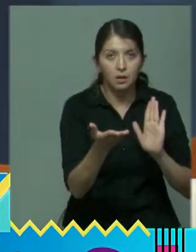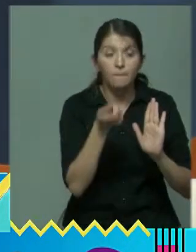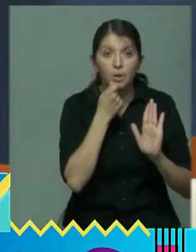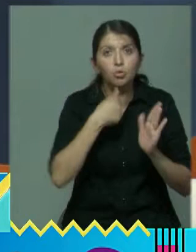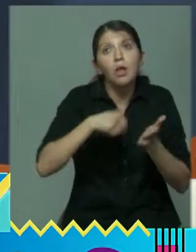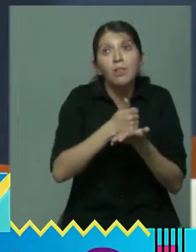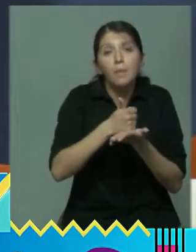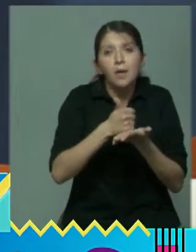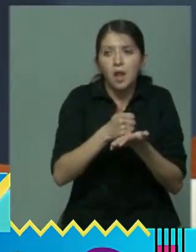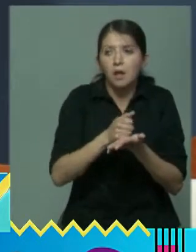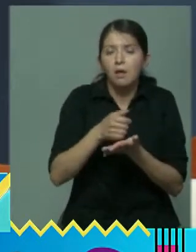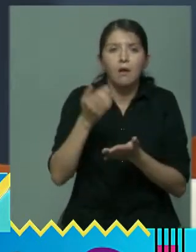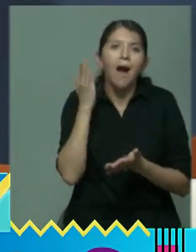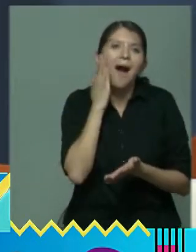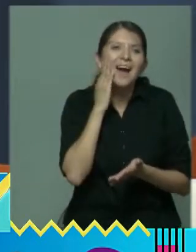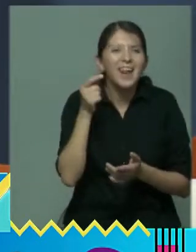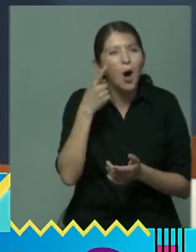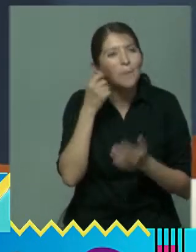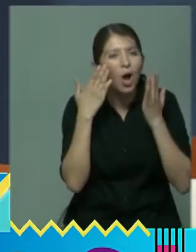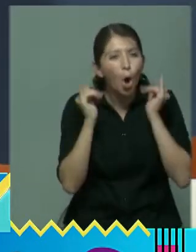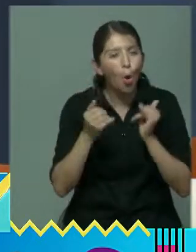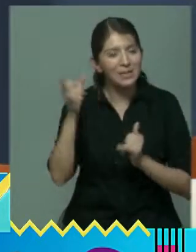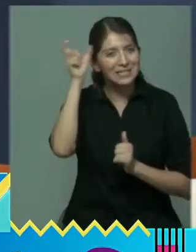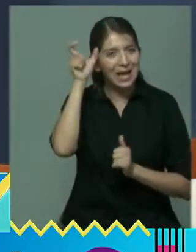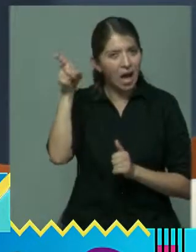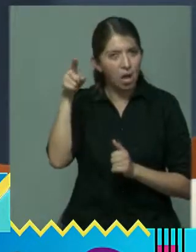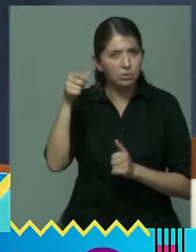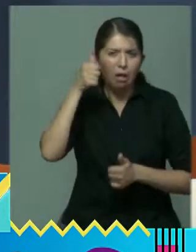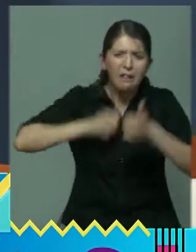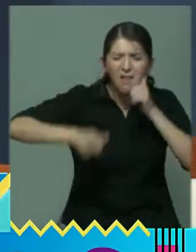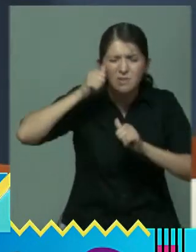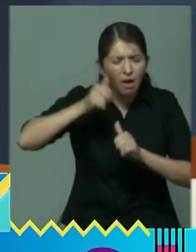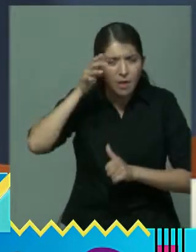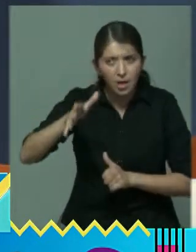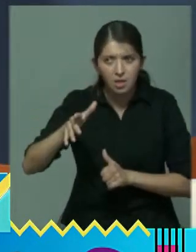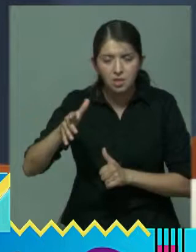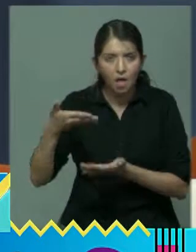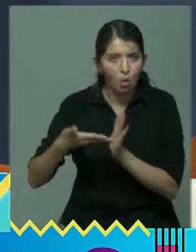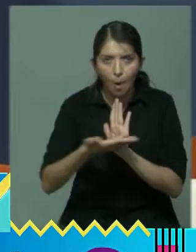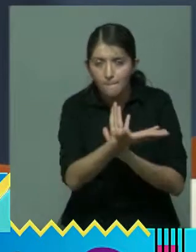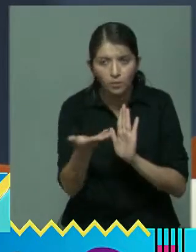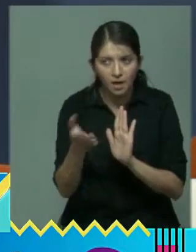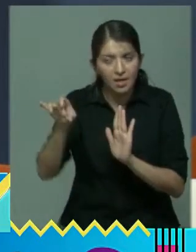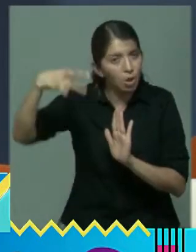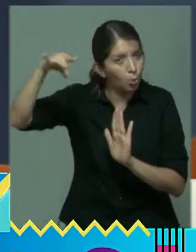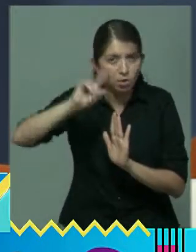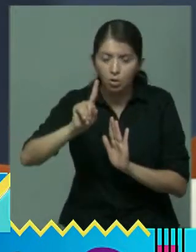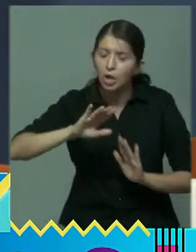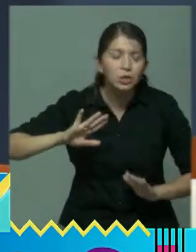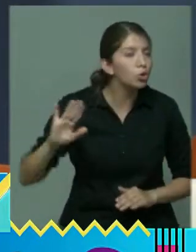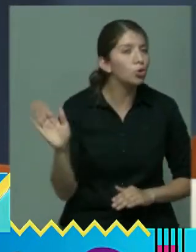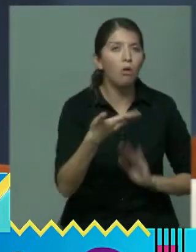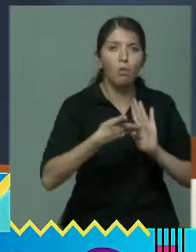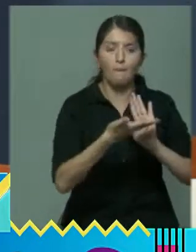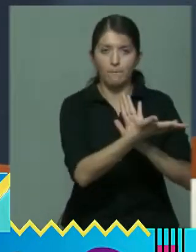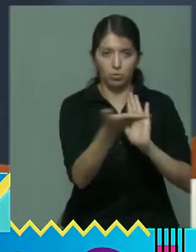poner un ejemplo dramático, sino muchísimas situaciones antes que se van sucediendo, hay que hacerla conocer a las autoridades, ¿sí? Hay que visibilizarlas, no